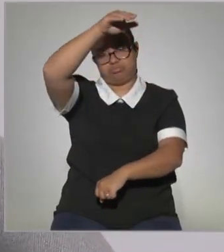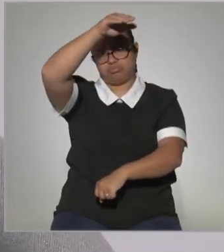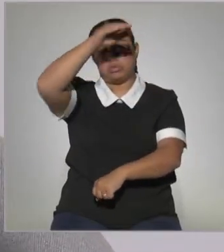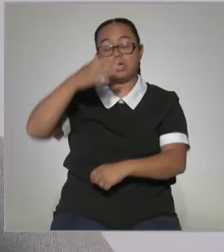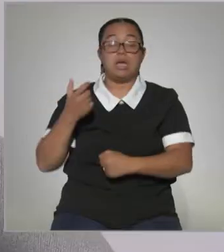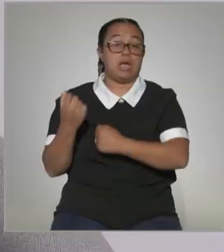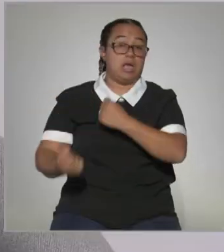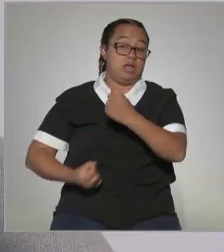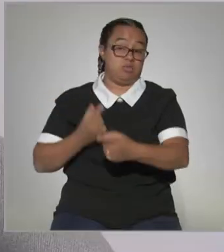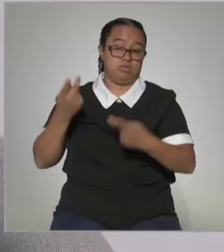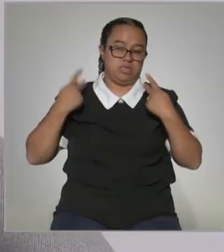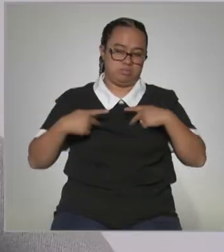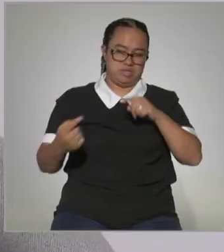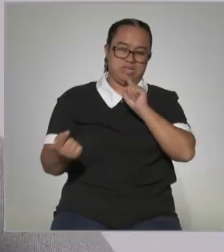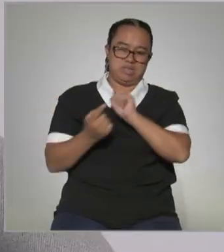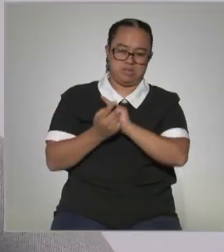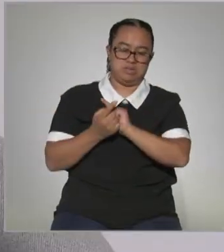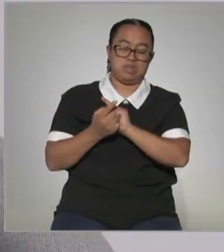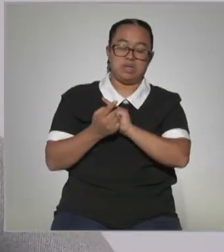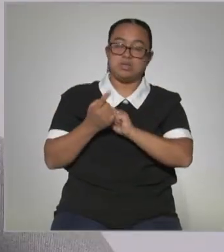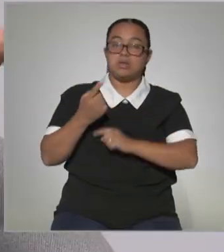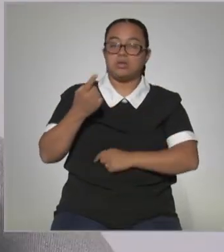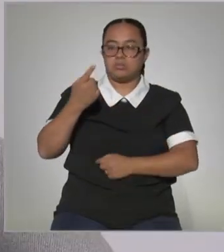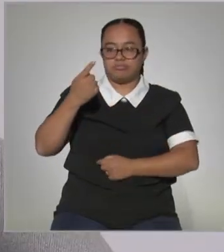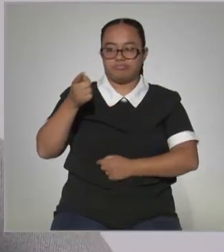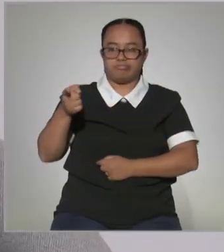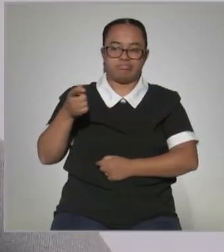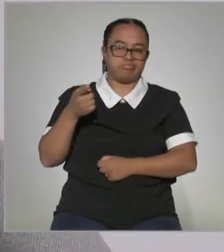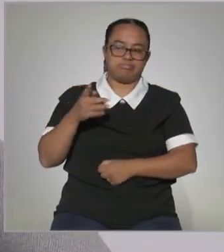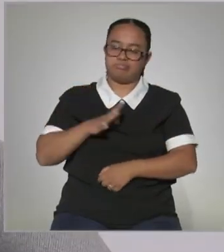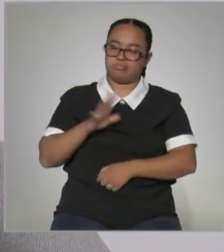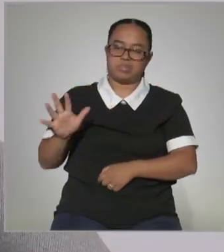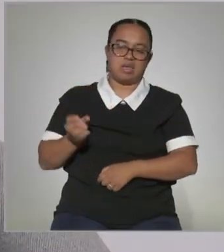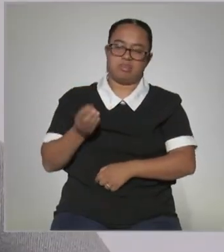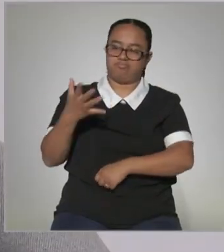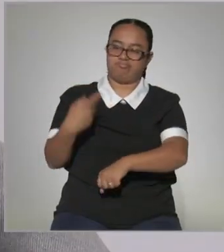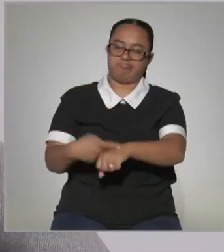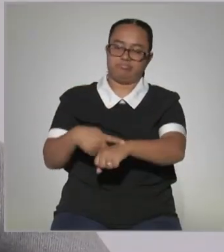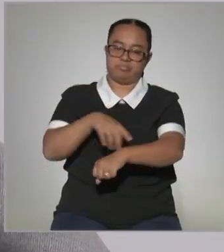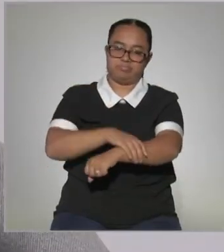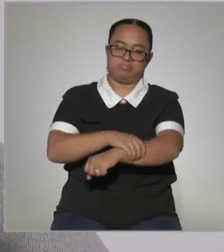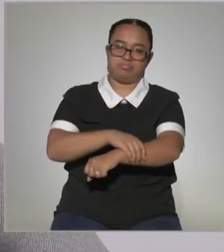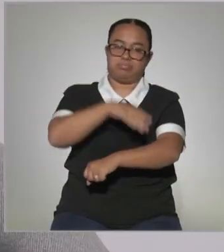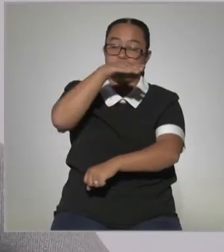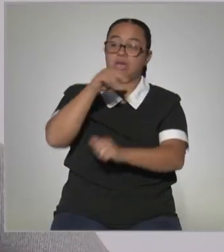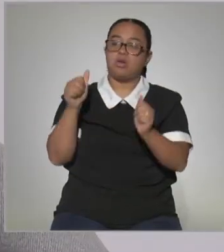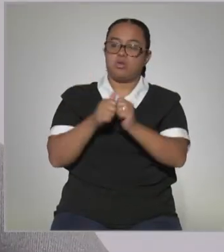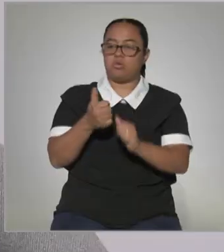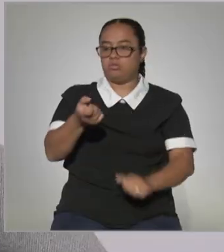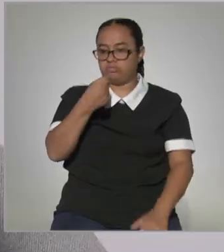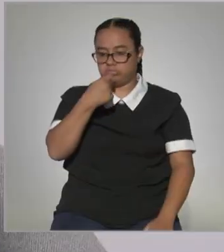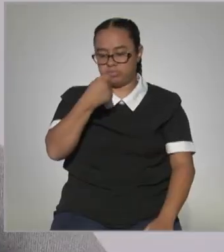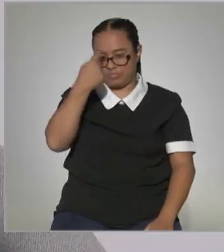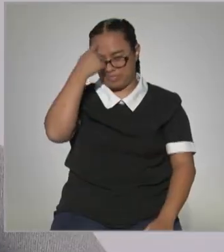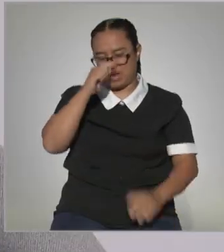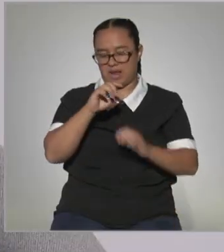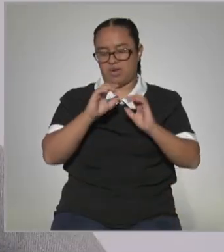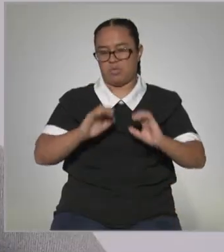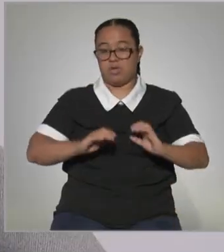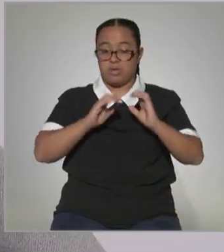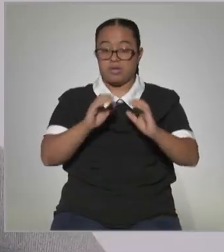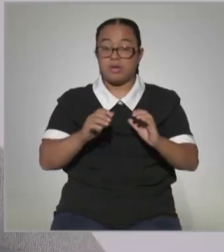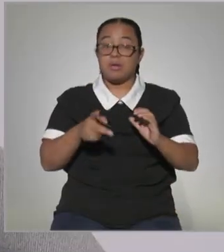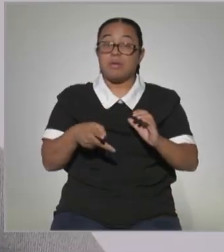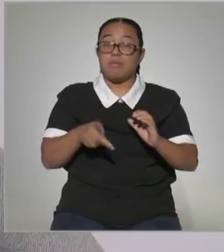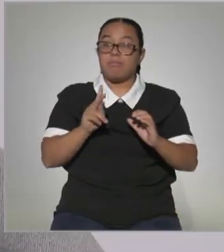hay pacientes que pues están ya diagnosticados como hipertensos, están bajo su tratamiento antihipertensivo y no lo acaban